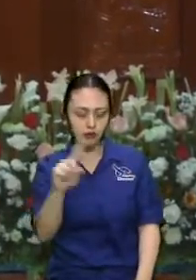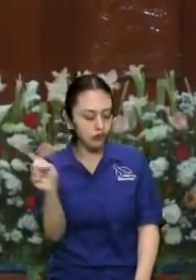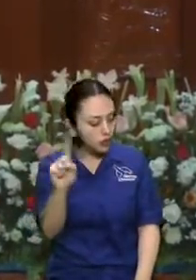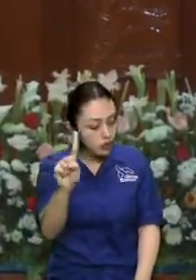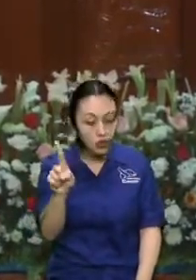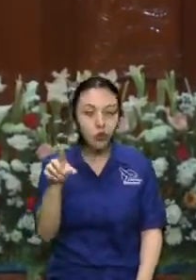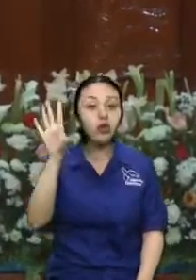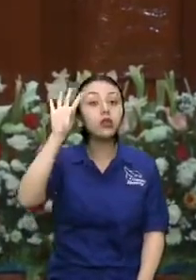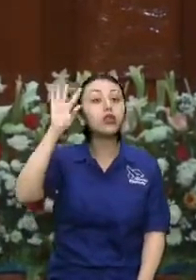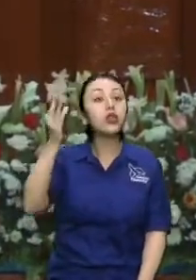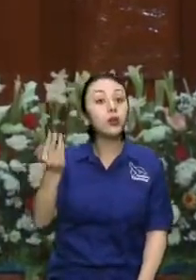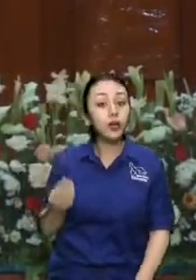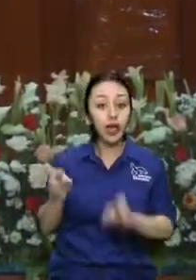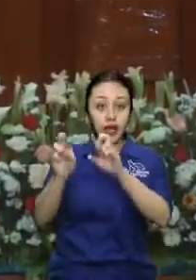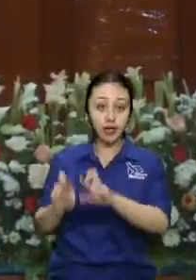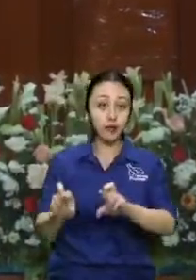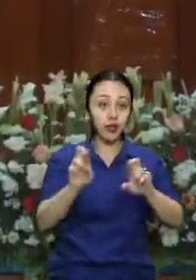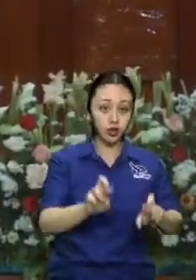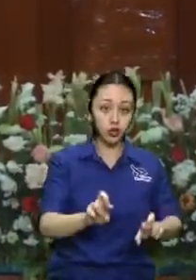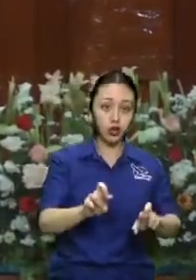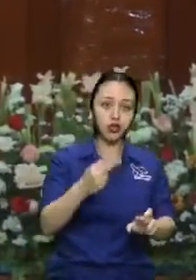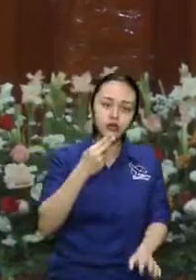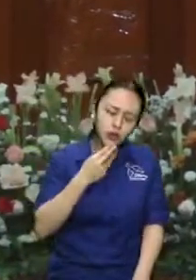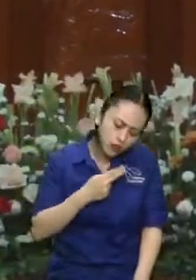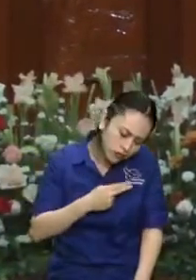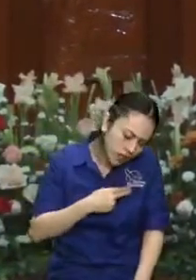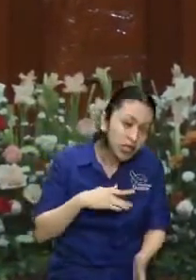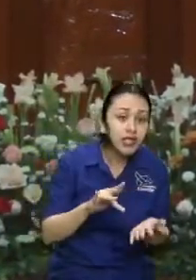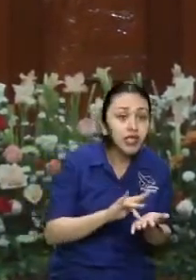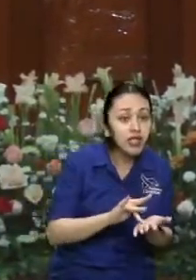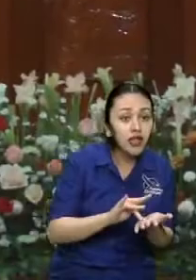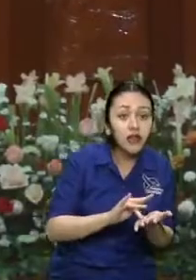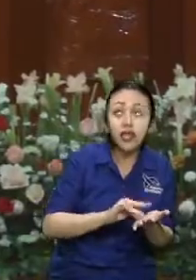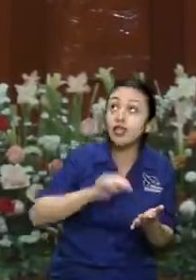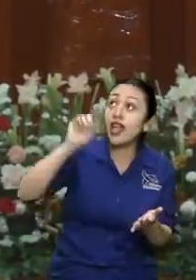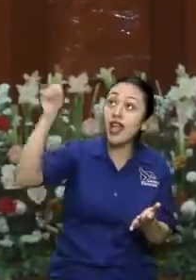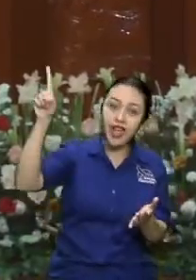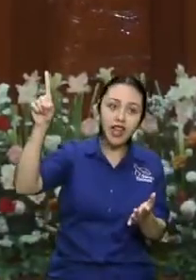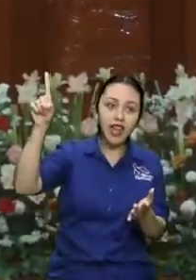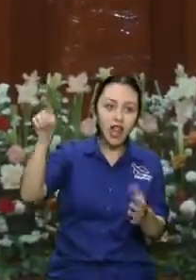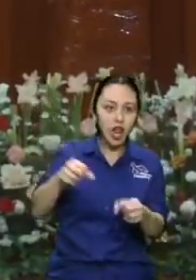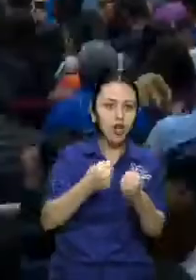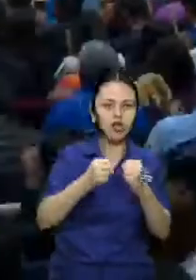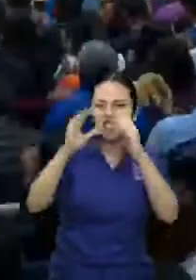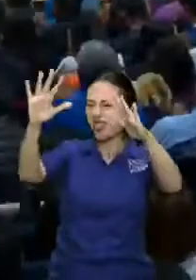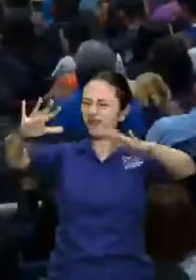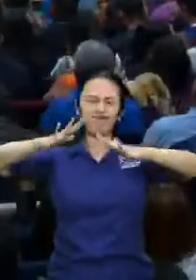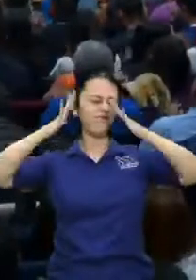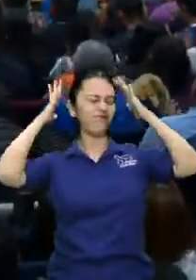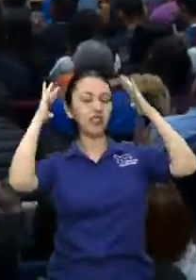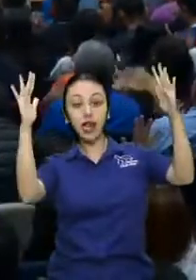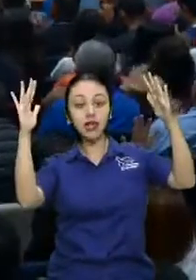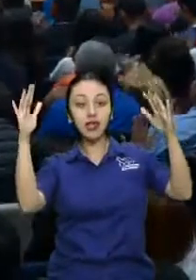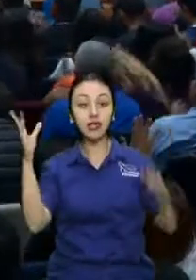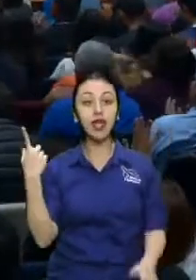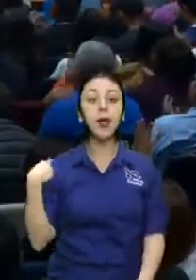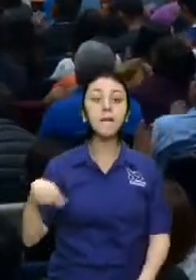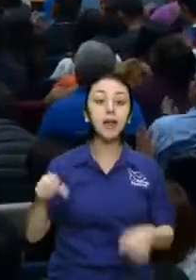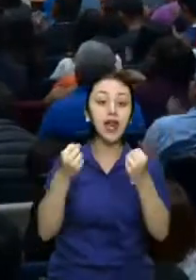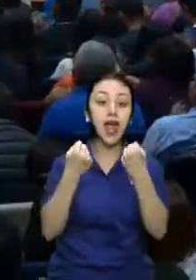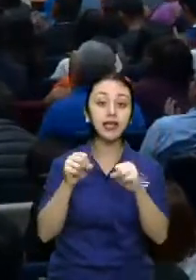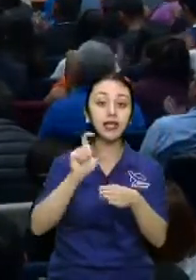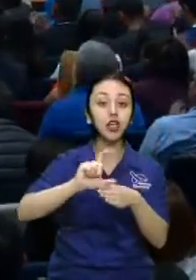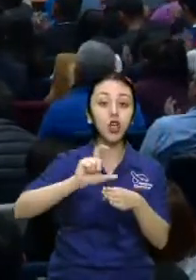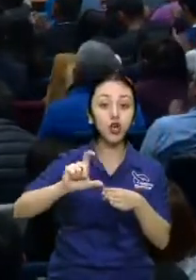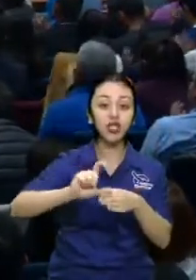y débiles, los hago grandes para que hagan hazañas. Te he llamado a que hagas grandes hazañas.